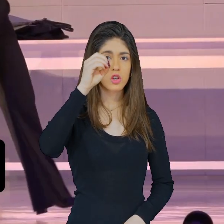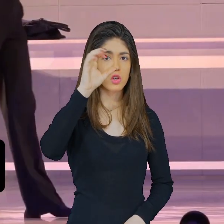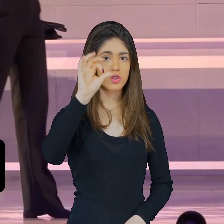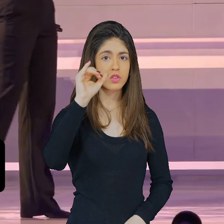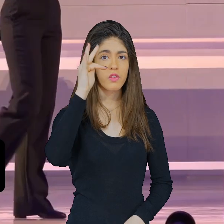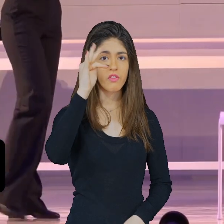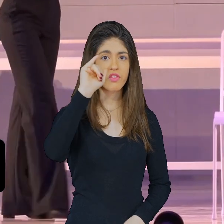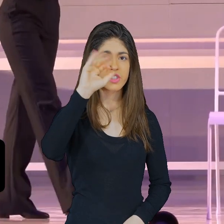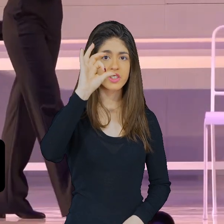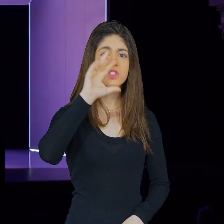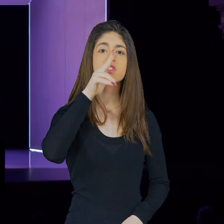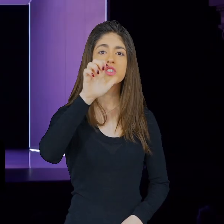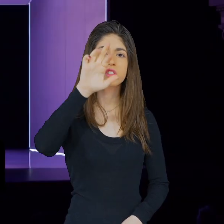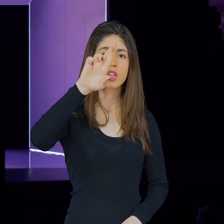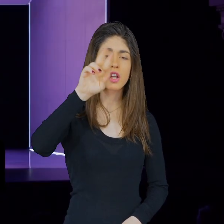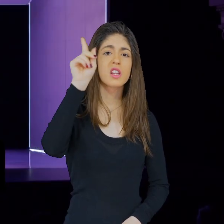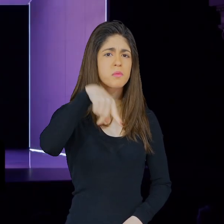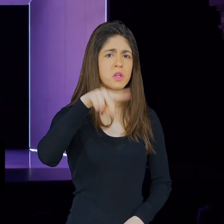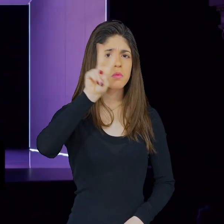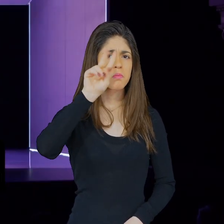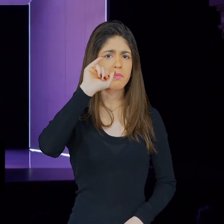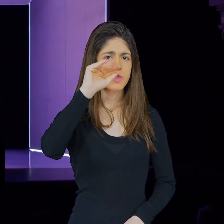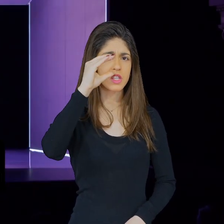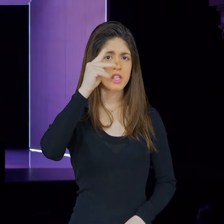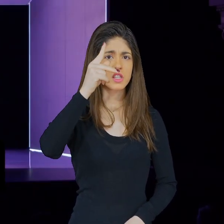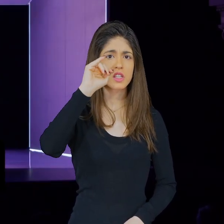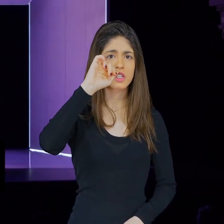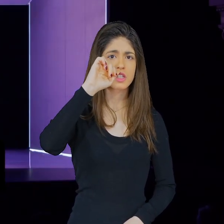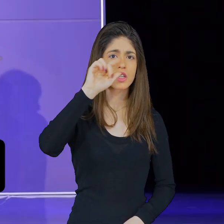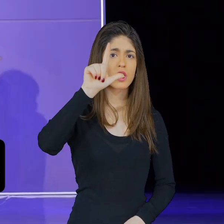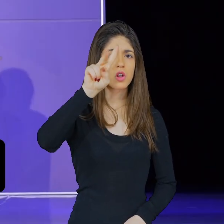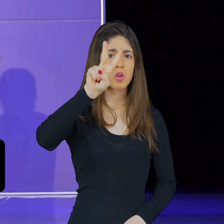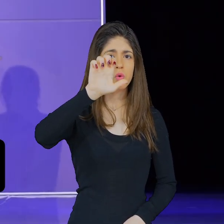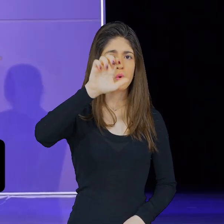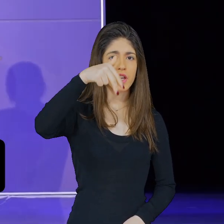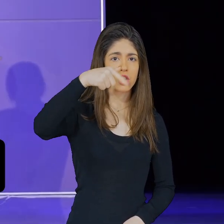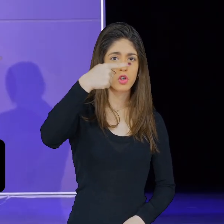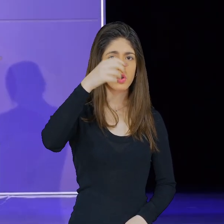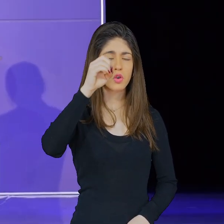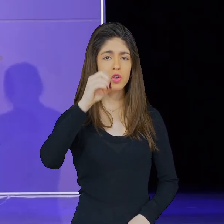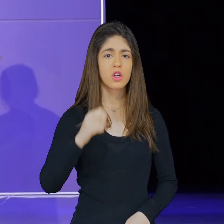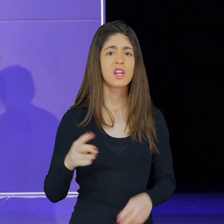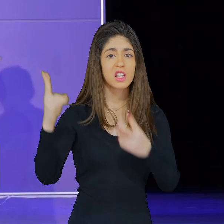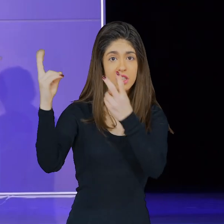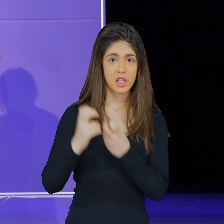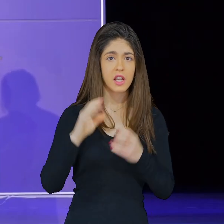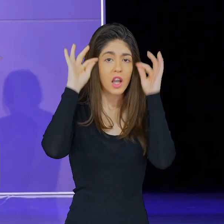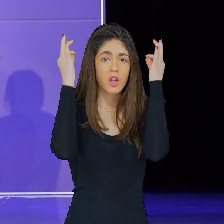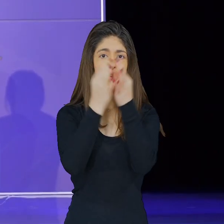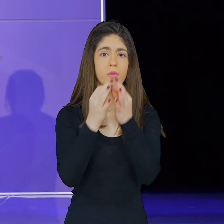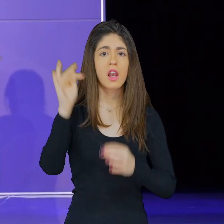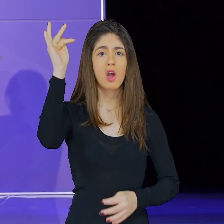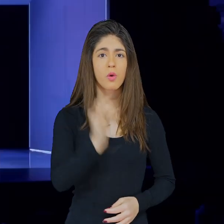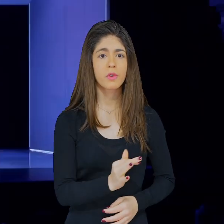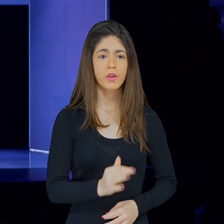Facie. Se trata de un monólogo lleno de teatralidad y posibilidades artísticas, en el que una joven y brillante abogada se enfrenta a